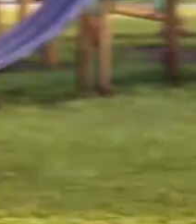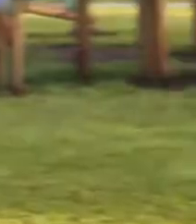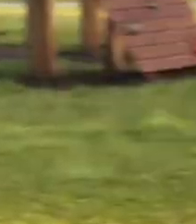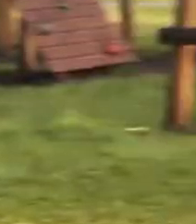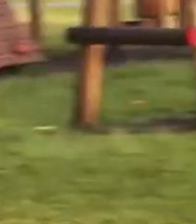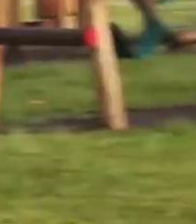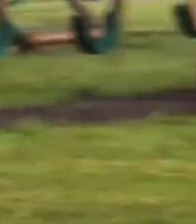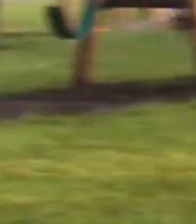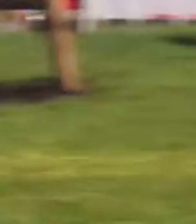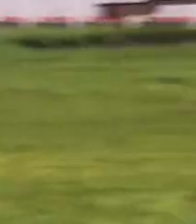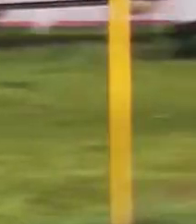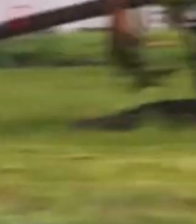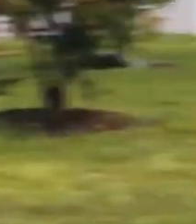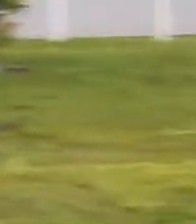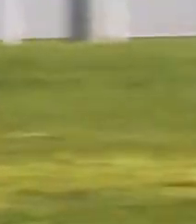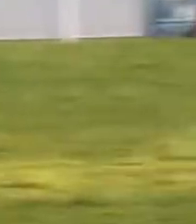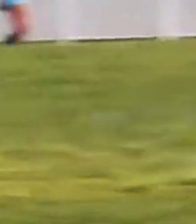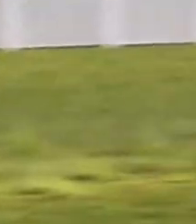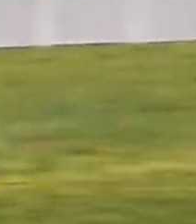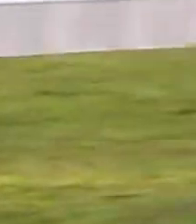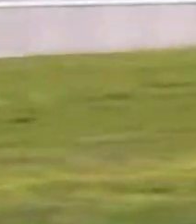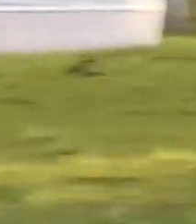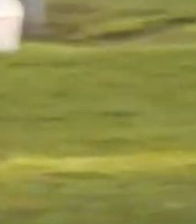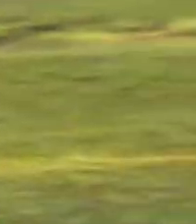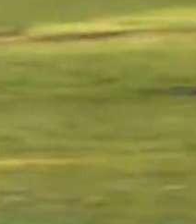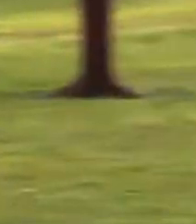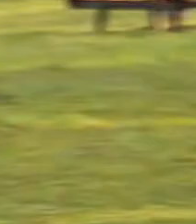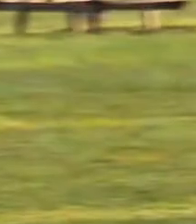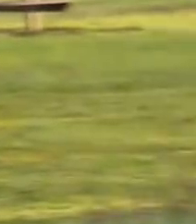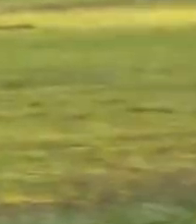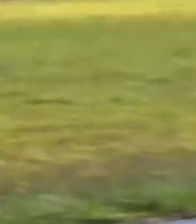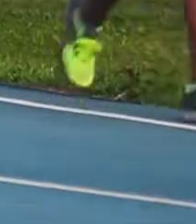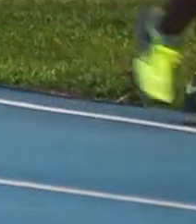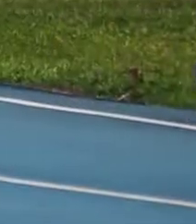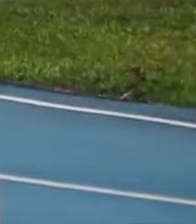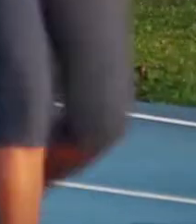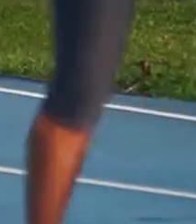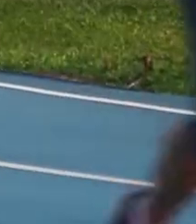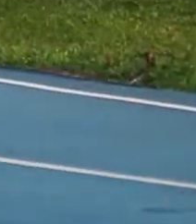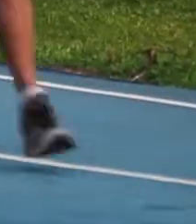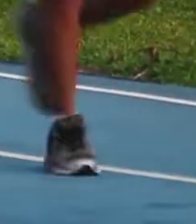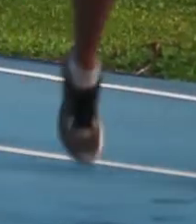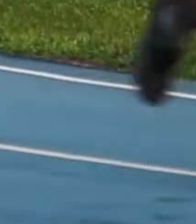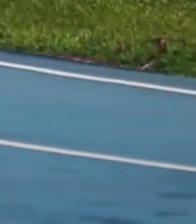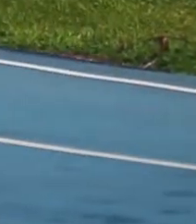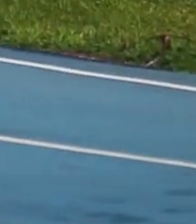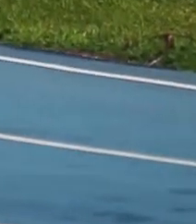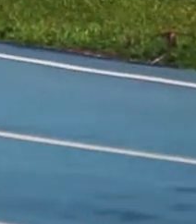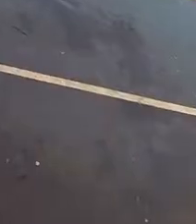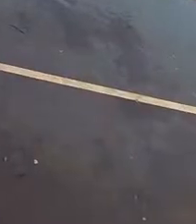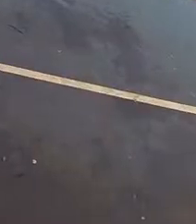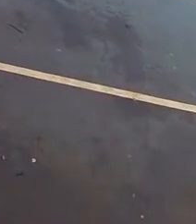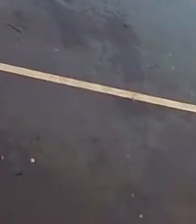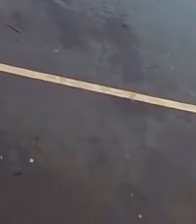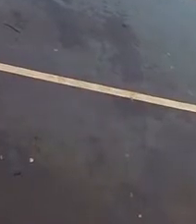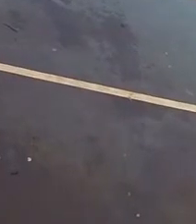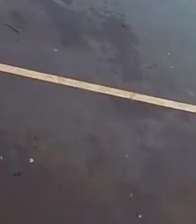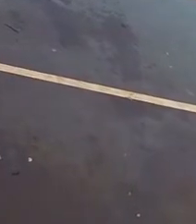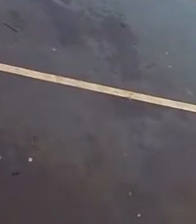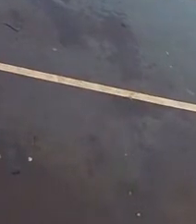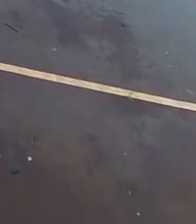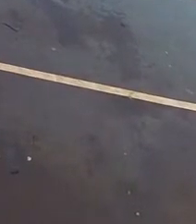todo listo así como para la cita, el día siguiente, la sala reservada, todo, y dije, no, voy a empezar a